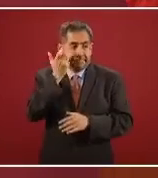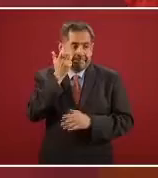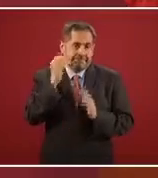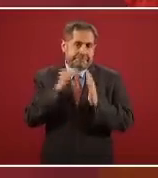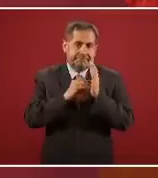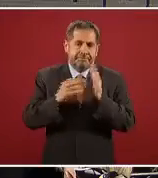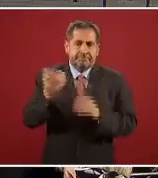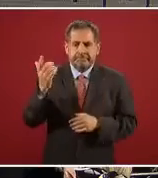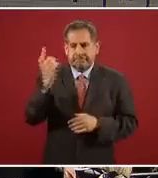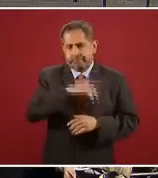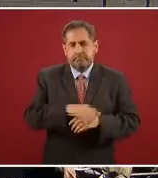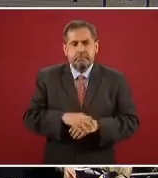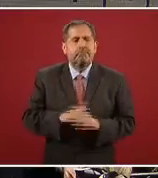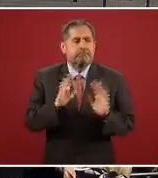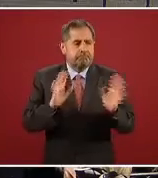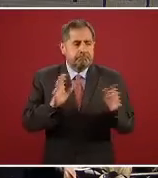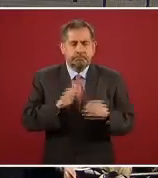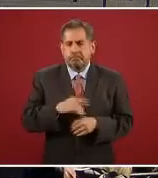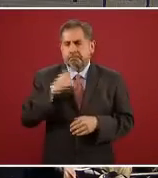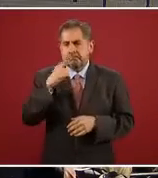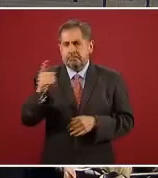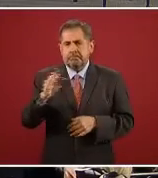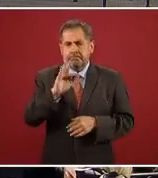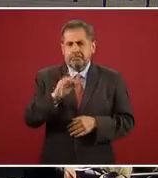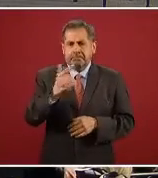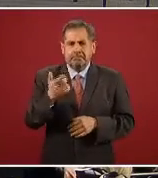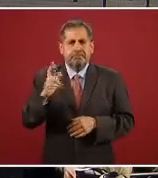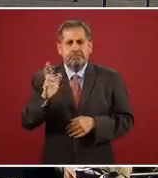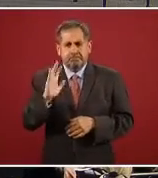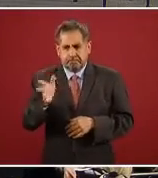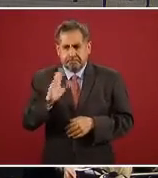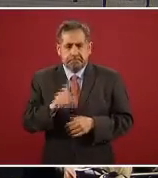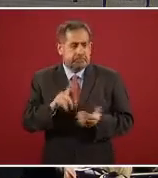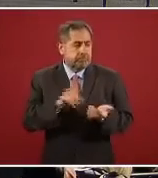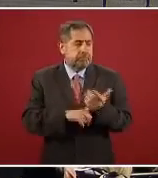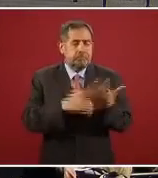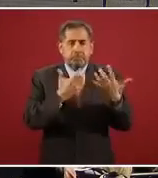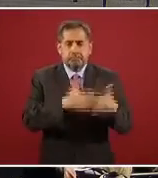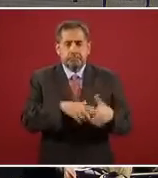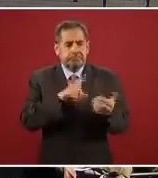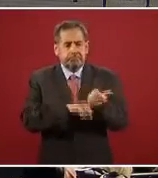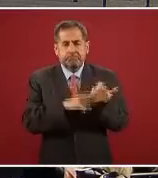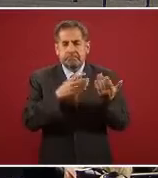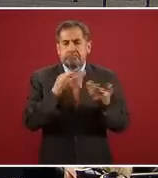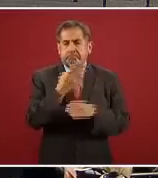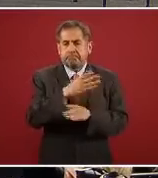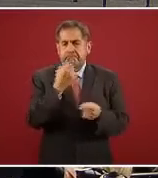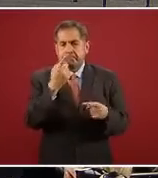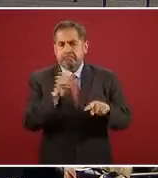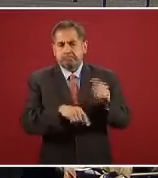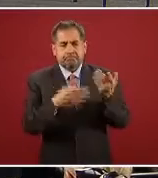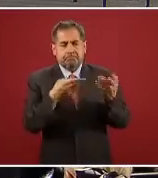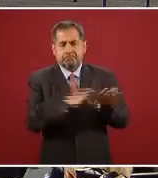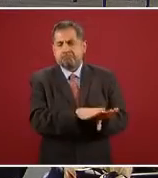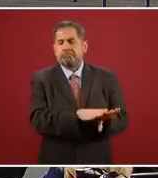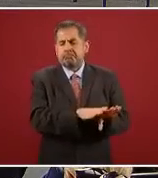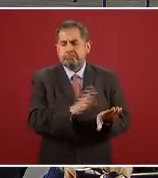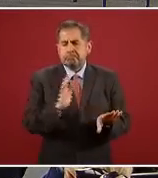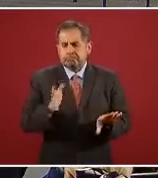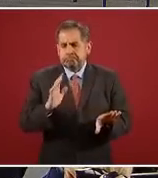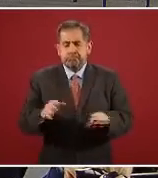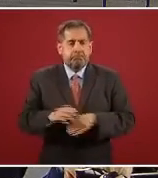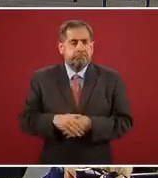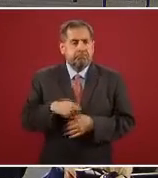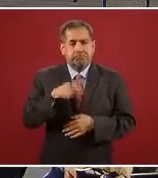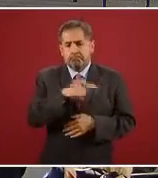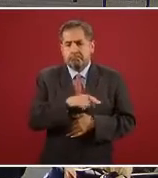se encuentra denunciado ante la Fiscalía General de la República. Se ha generado el bloqueo de cuentas correspondientes y vista la Secretaría de la Función Pública, particularmente por una